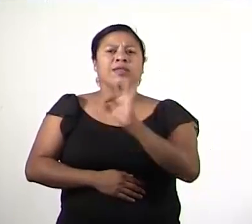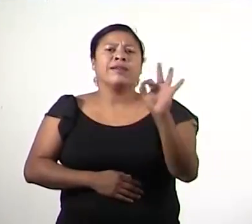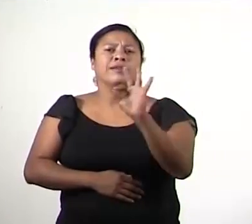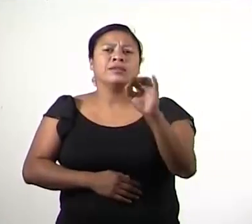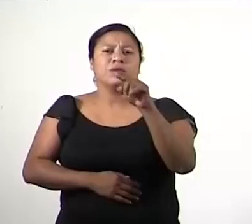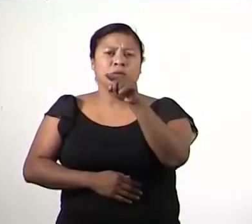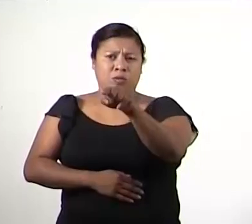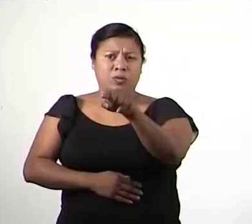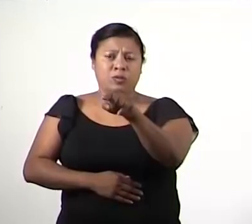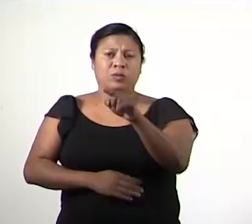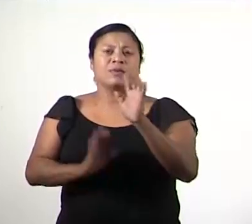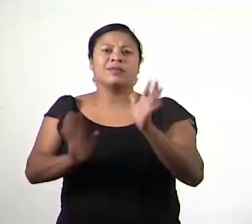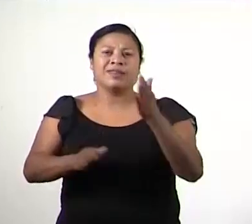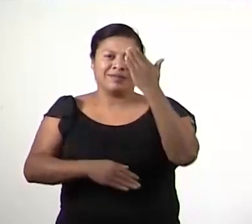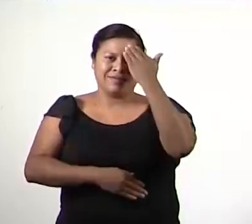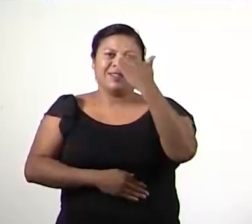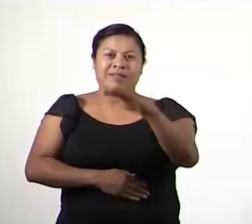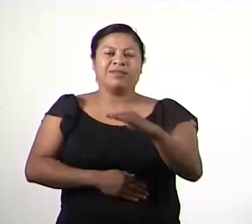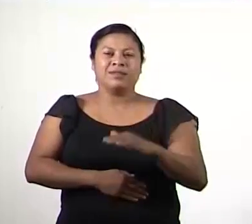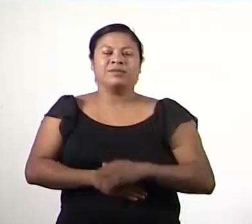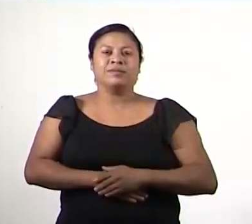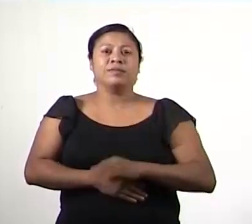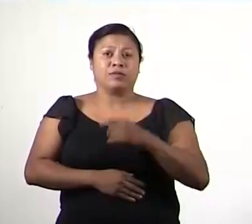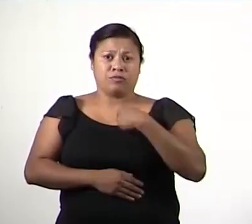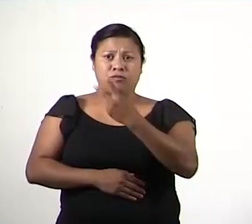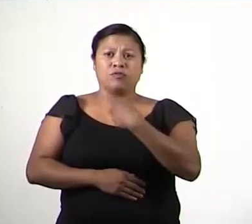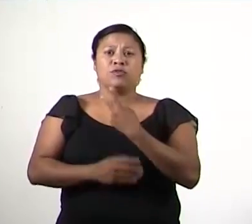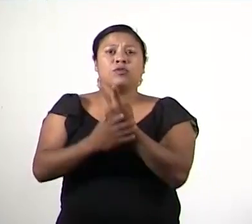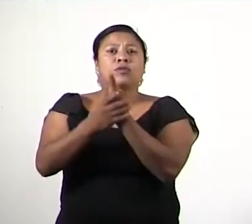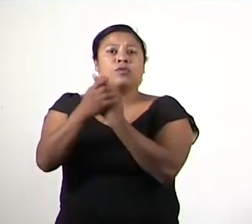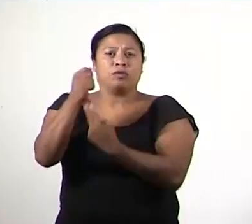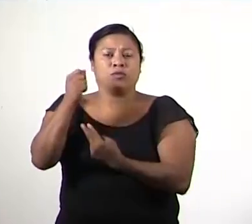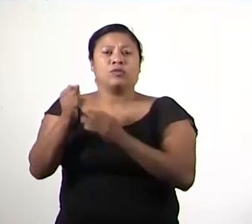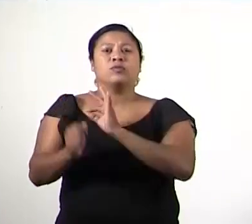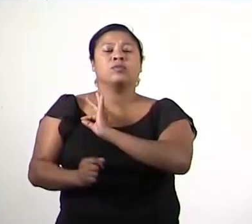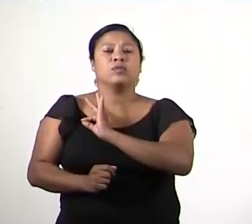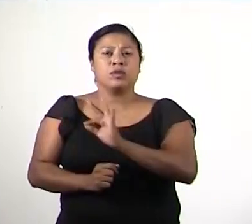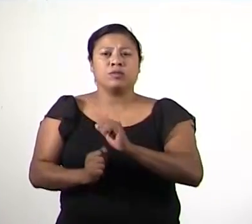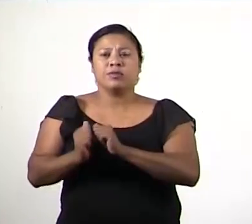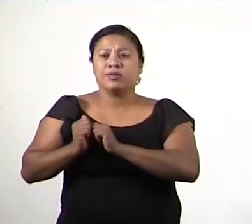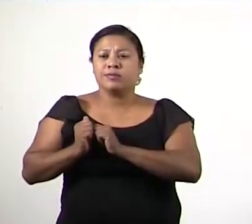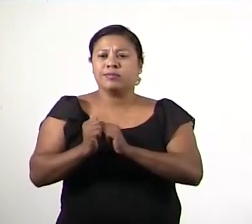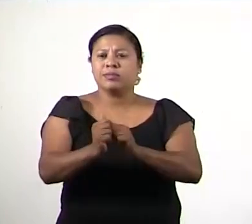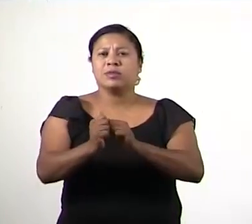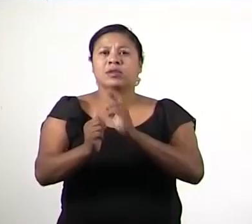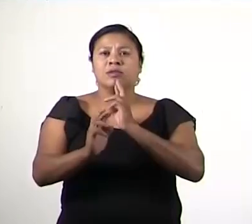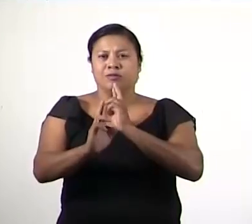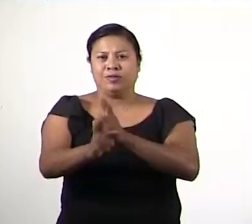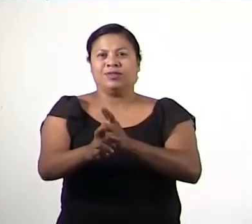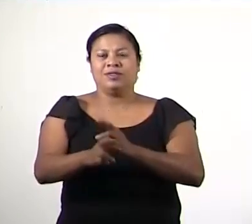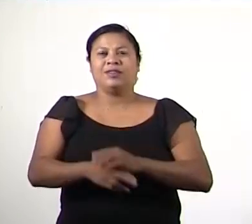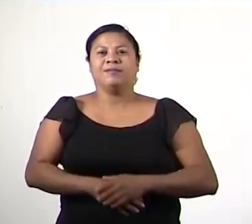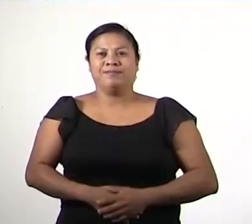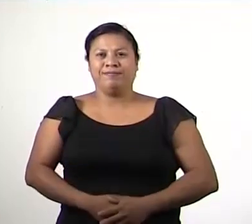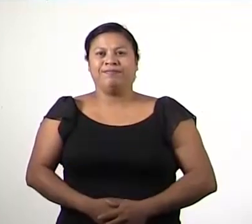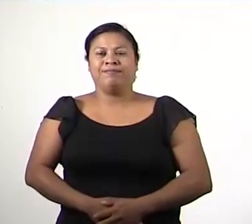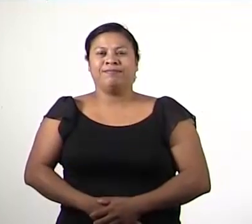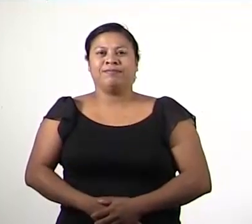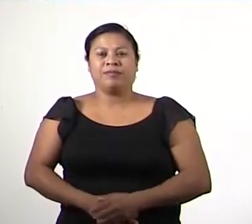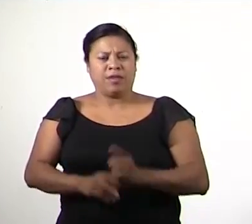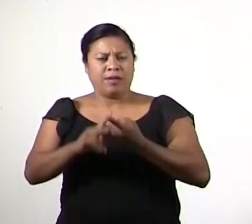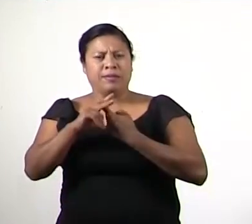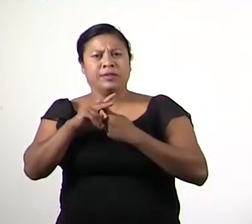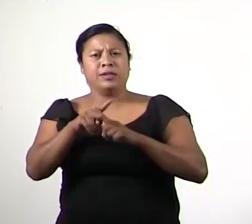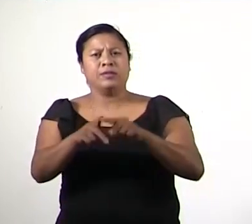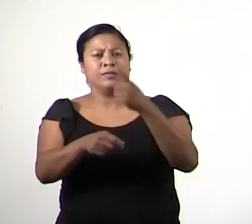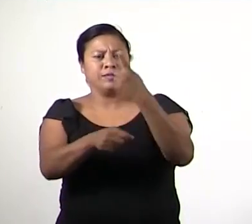mejor tú ya las conoces. Y juntos vamos a tener las respuestas. Vamos a